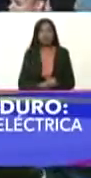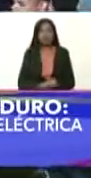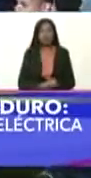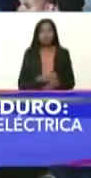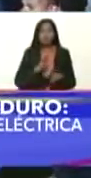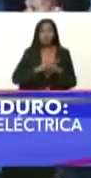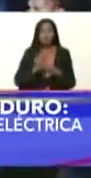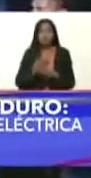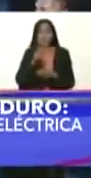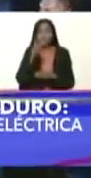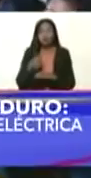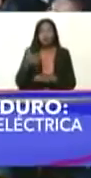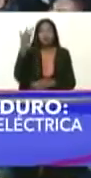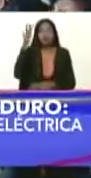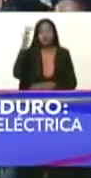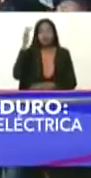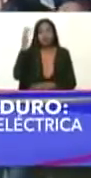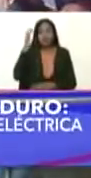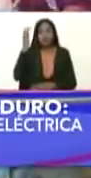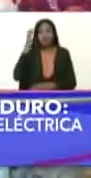Porque